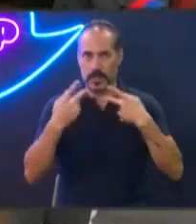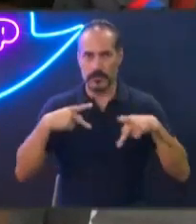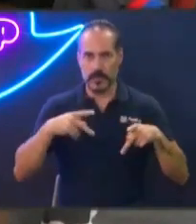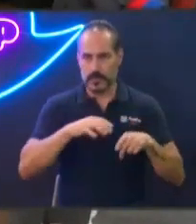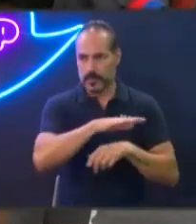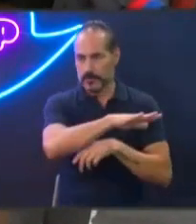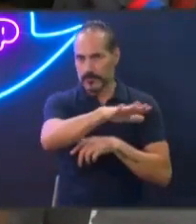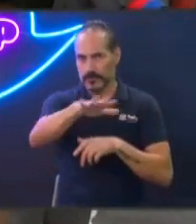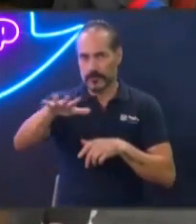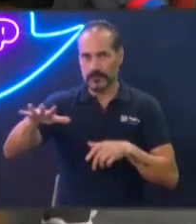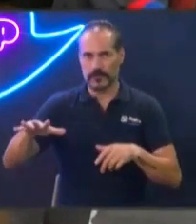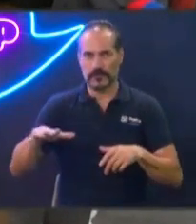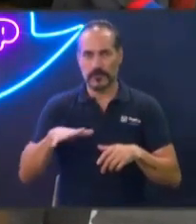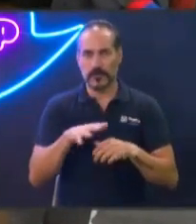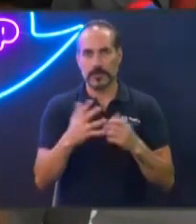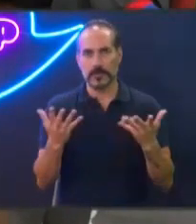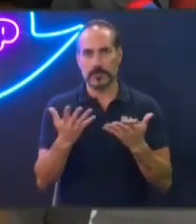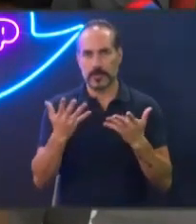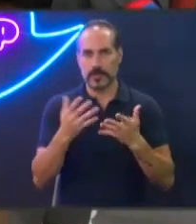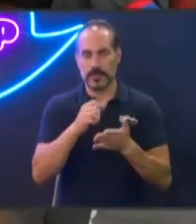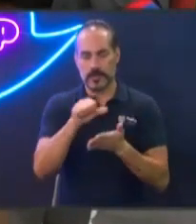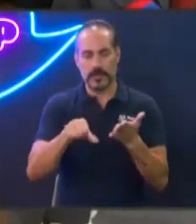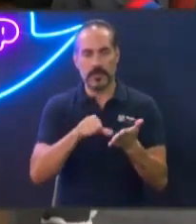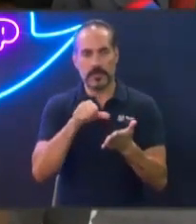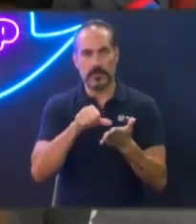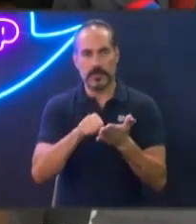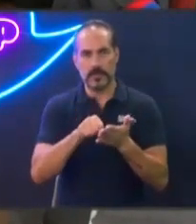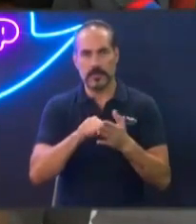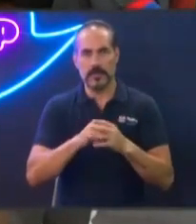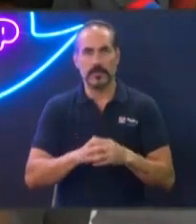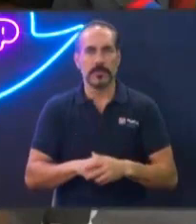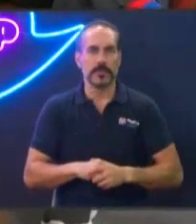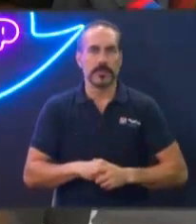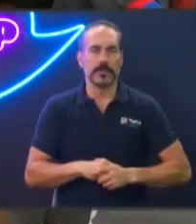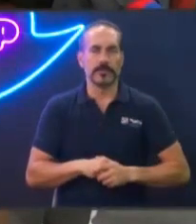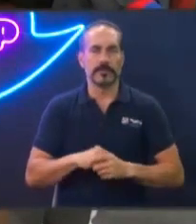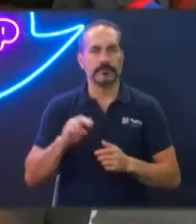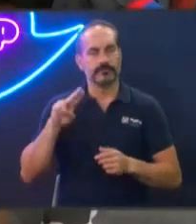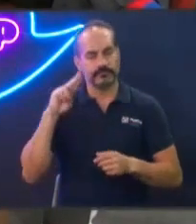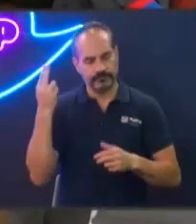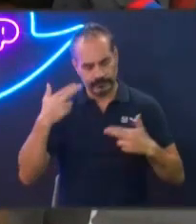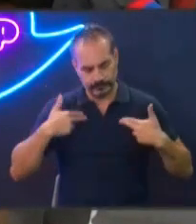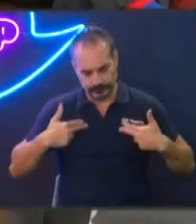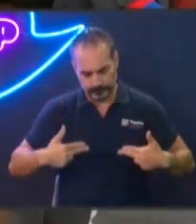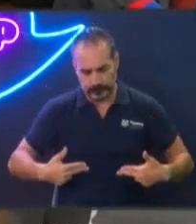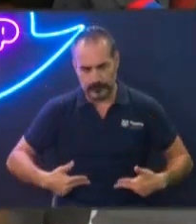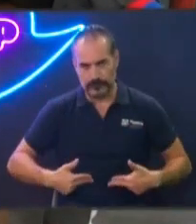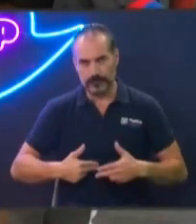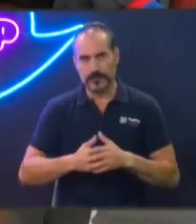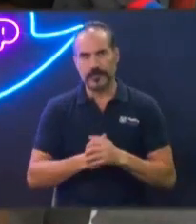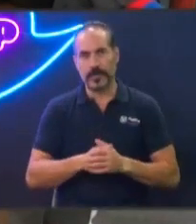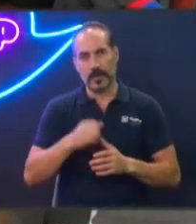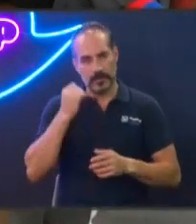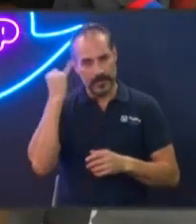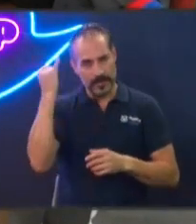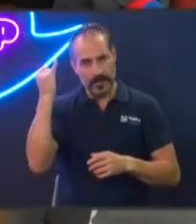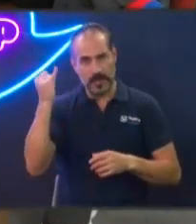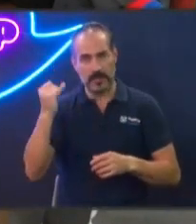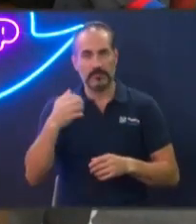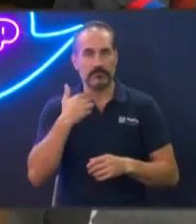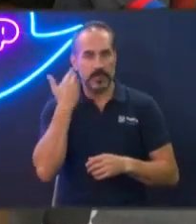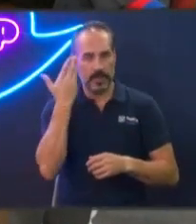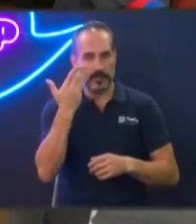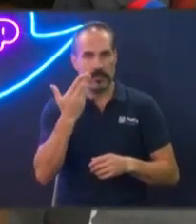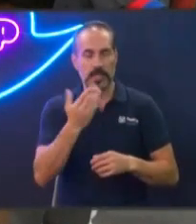que va a estar organizando el Centro Universitario del claustro La idea es justamente como tú lo decías acercar estos